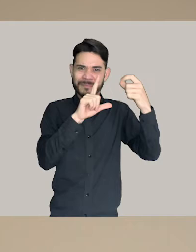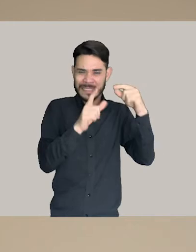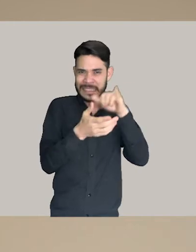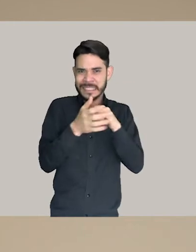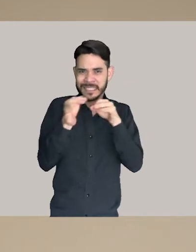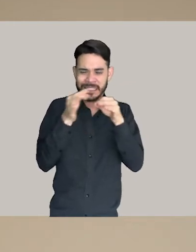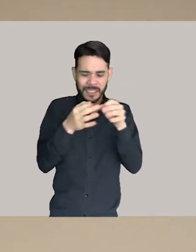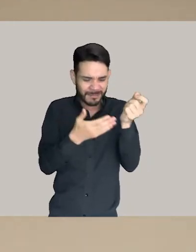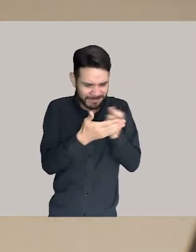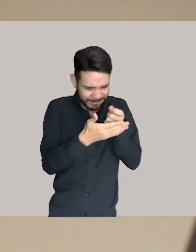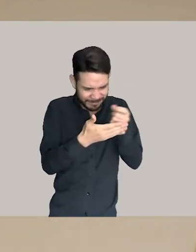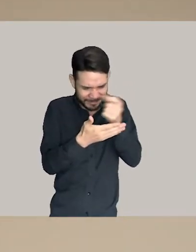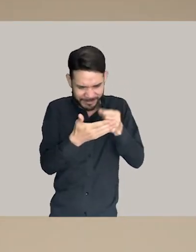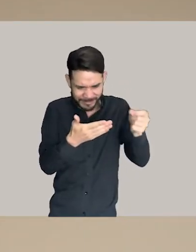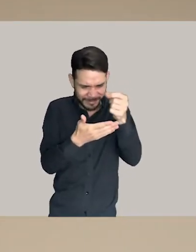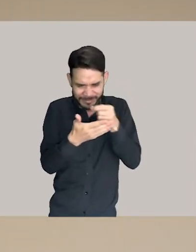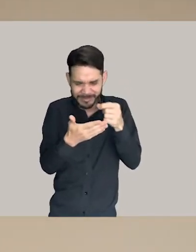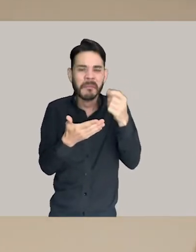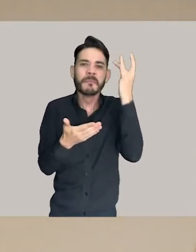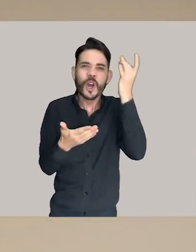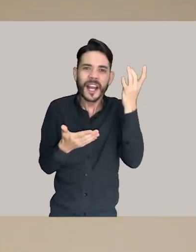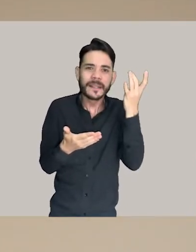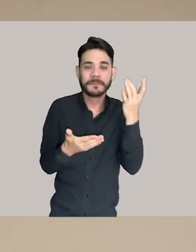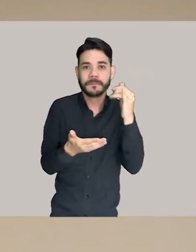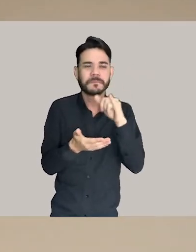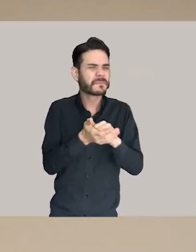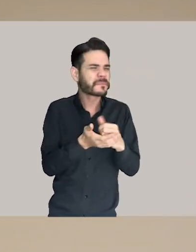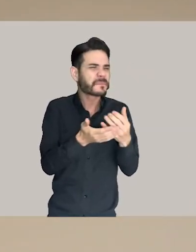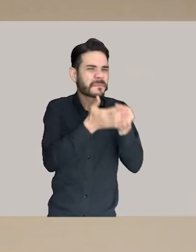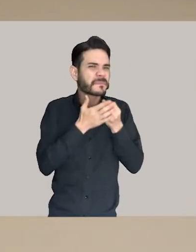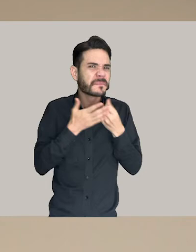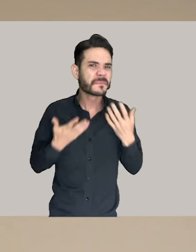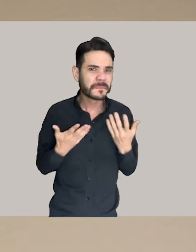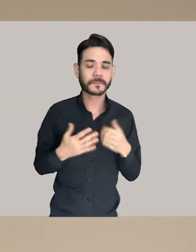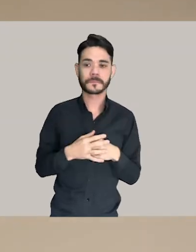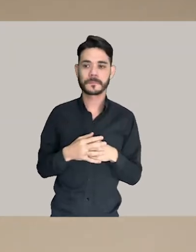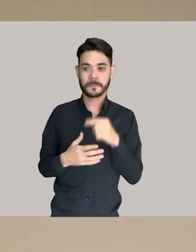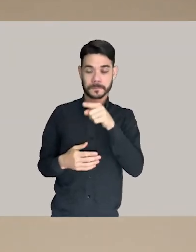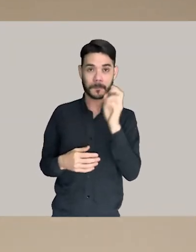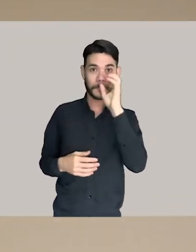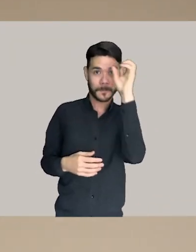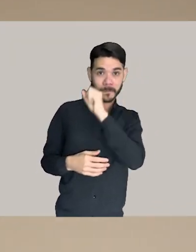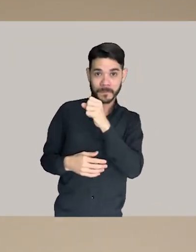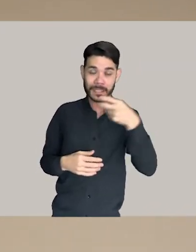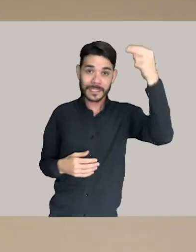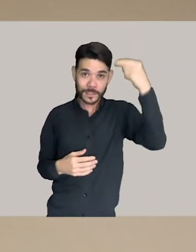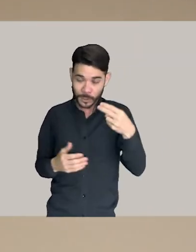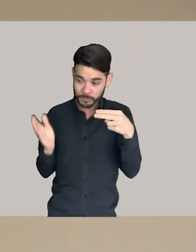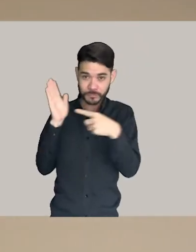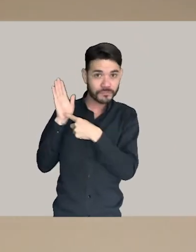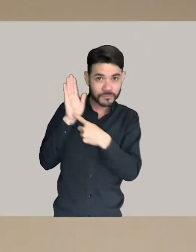digitales, como estaba explicando. ¿Y por qué? Eso en qué nos ayudó. Si ustedes observan